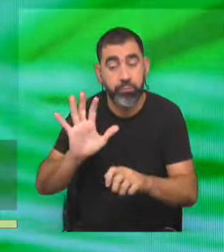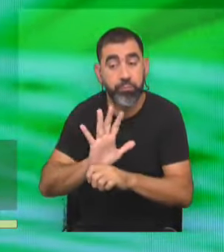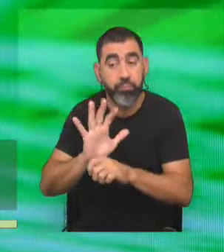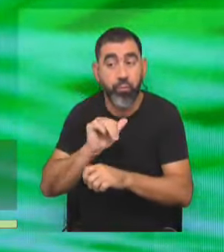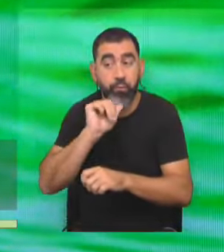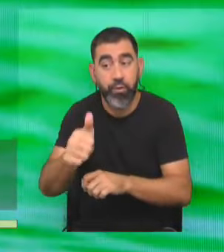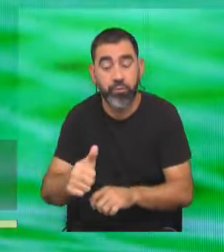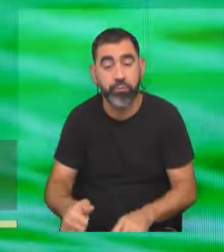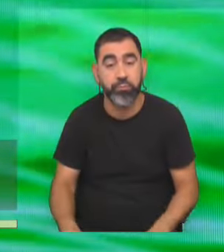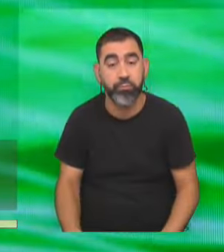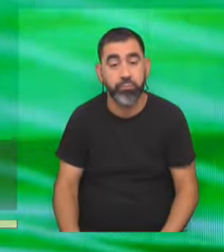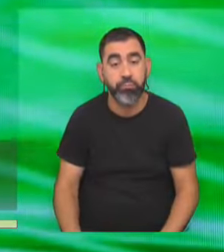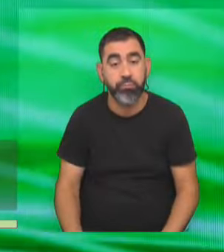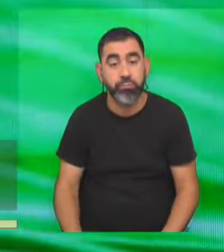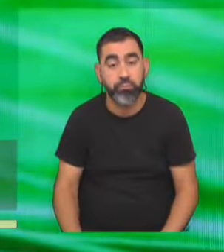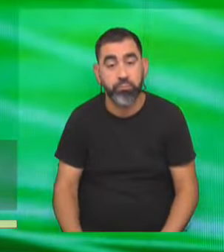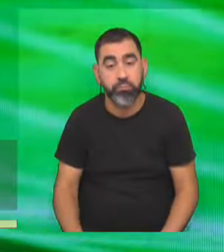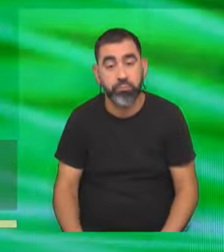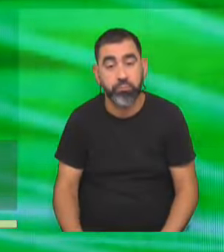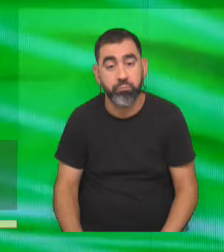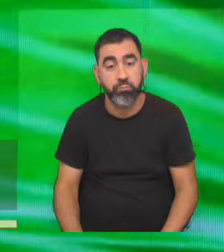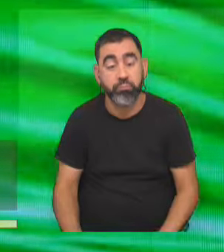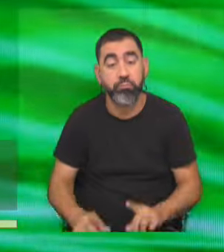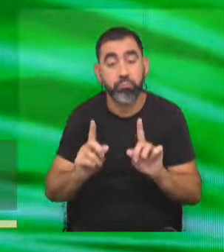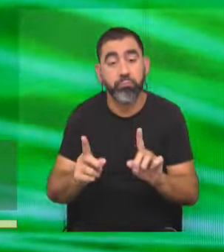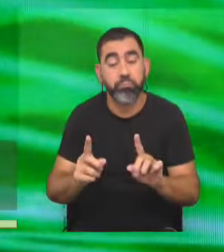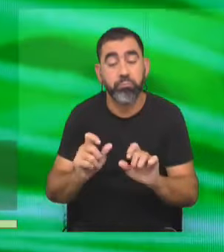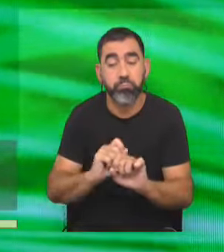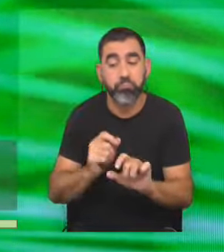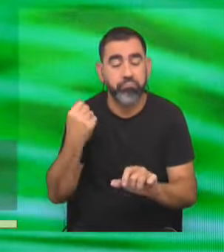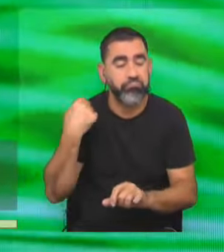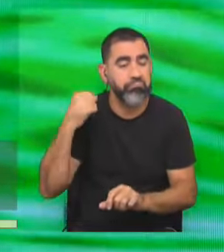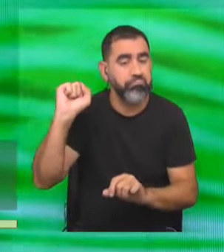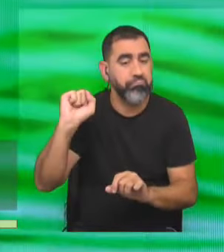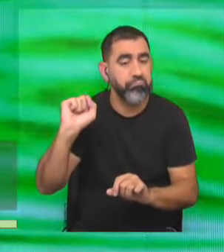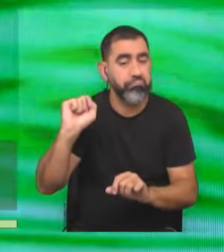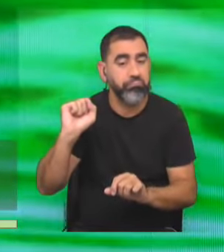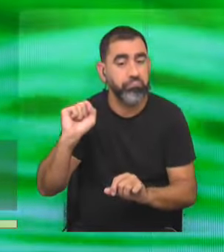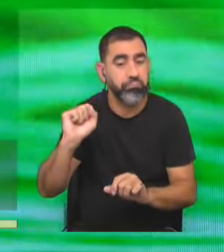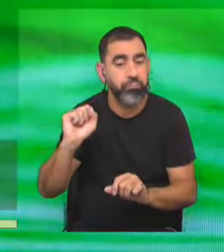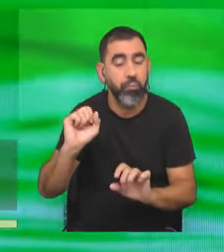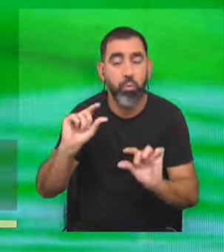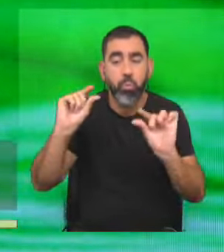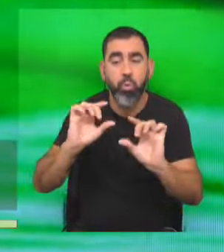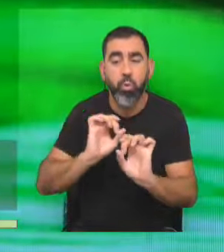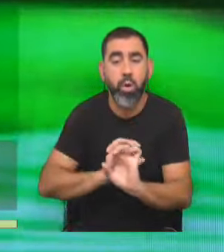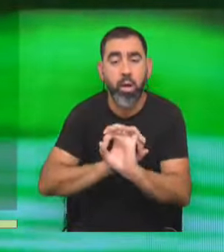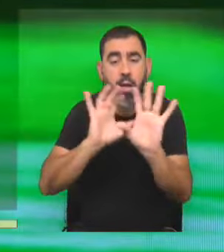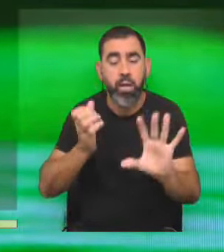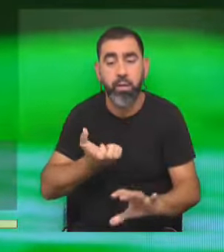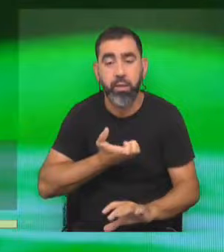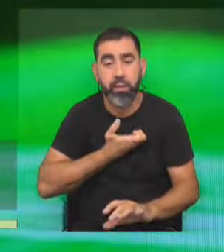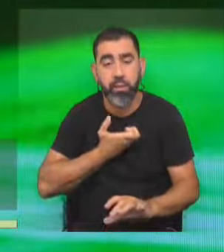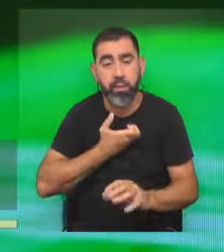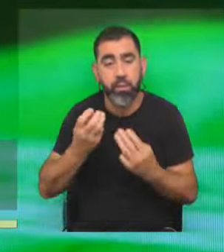de cuentas se ha incrementado también la impunidad O sea la baja aclaración de homicidios